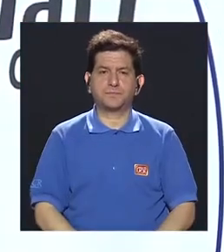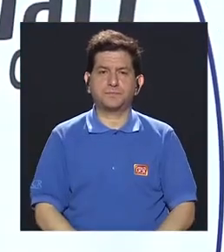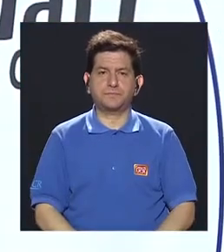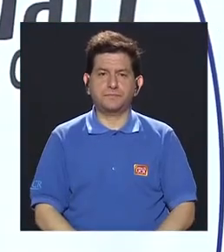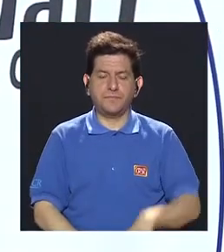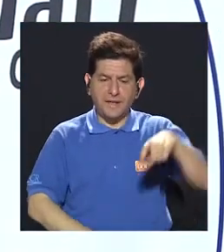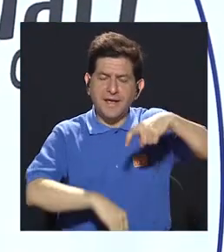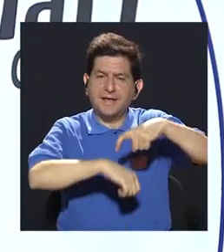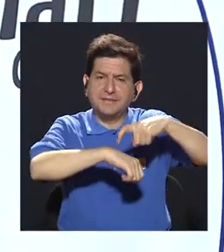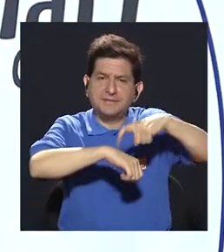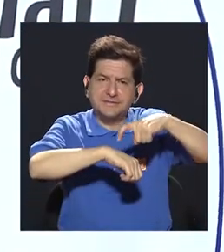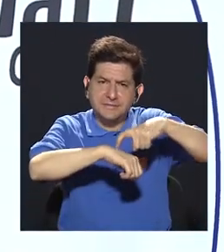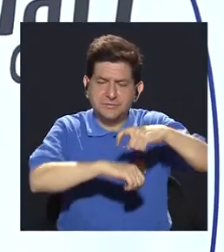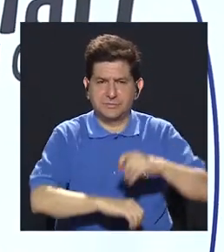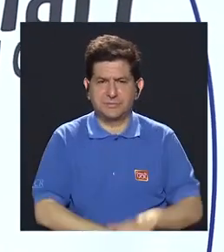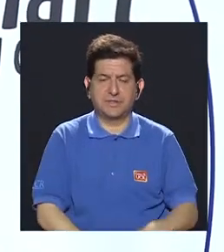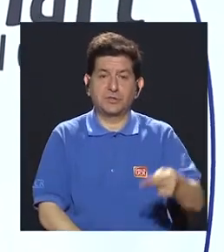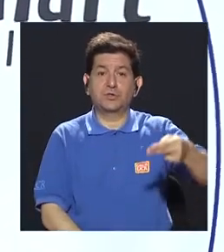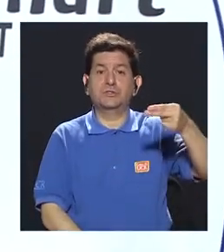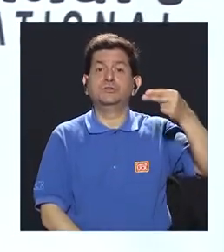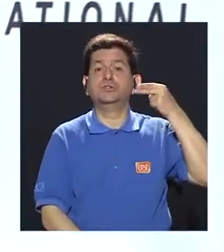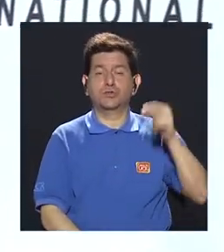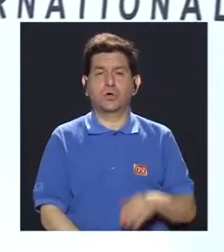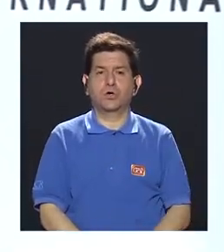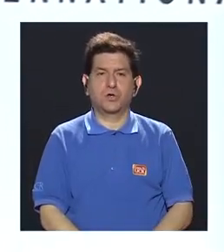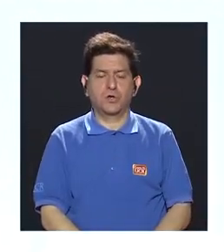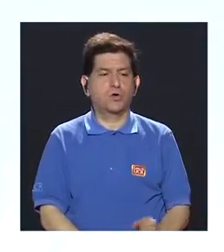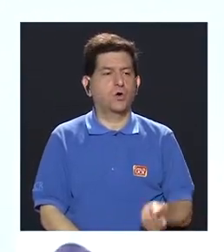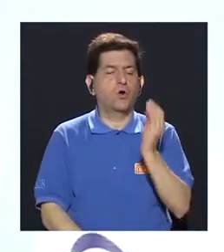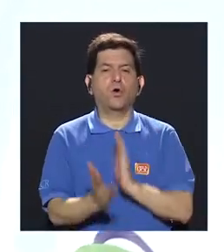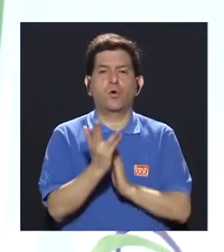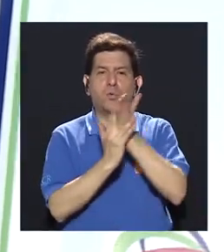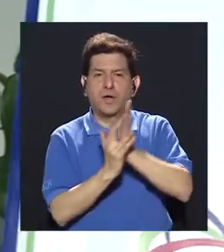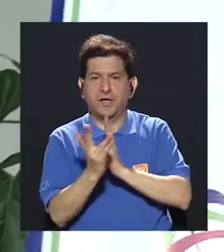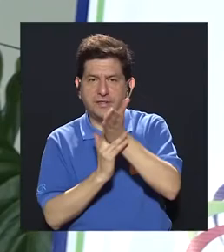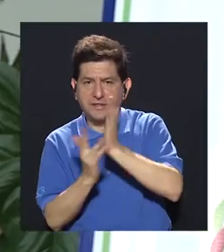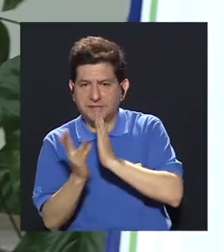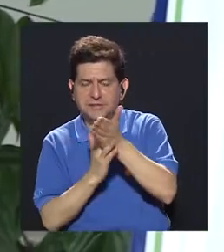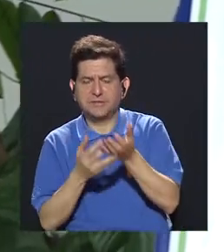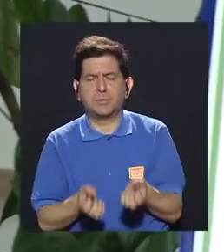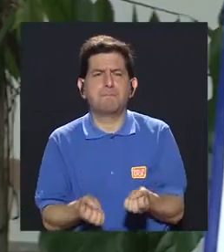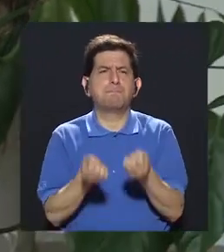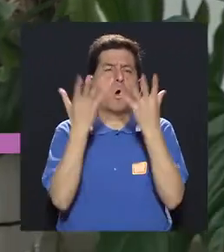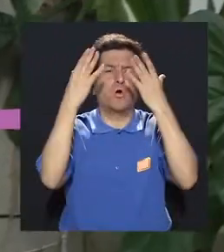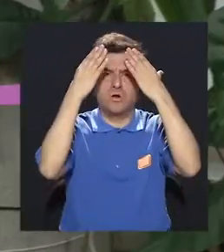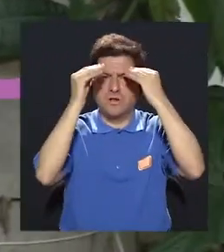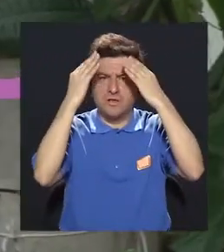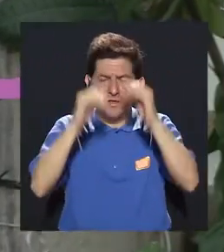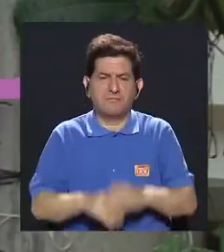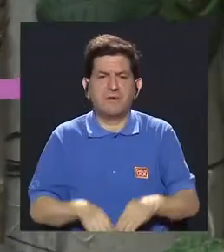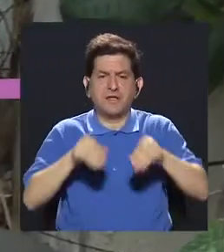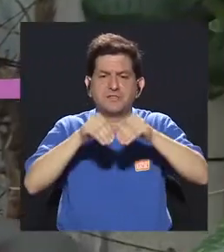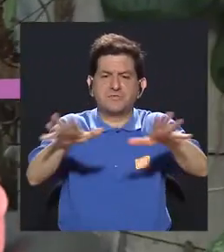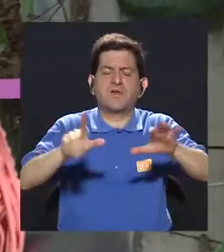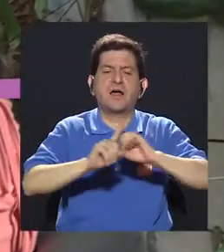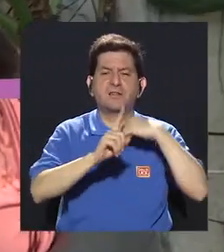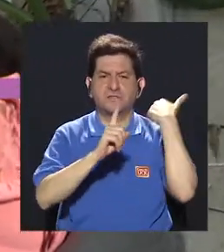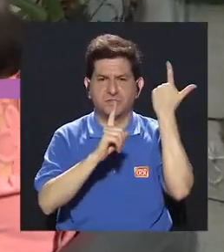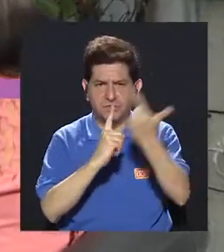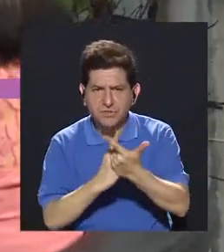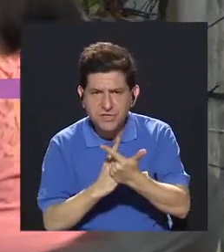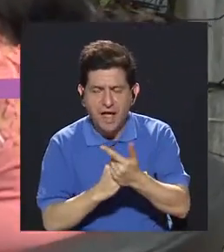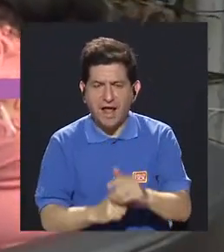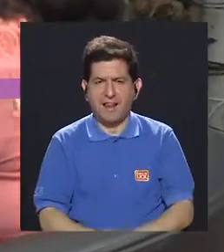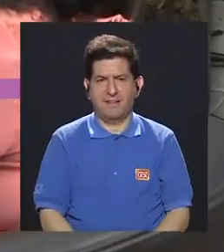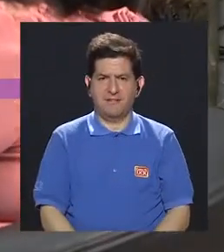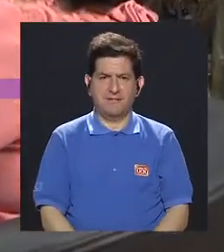Adriana, en este momento, ¿verdad?, histórico, en donde los jóvenes tienen acceso a tantísima información, a redes sociales,